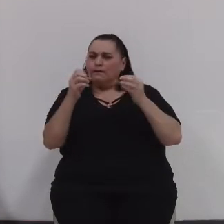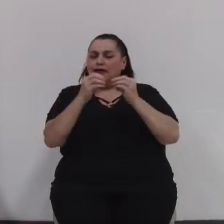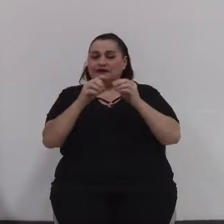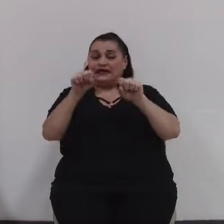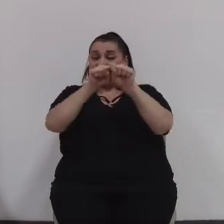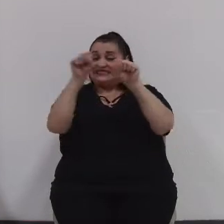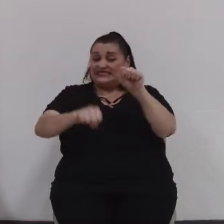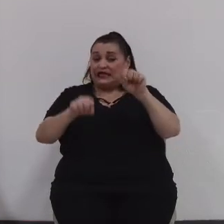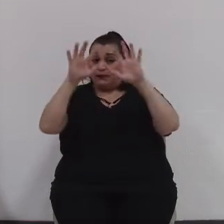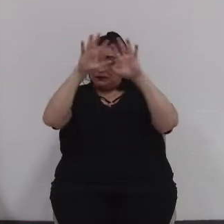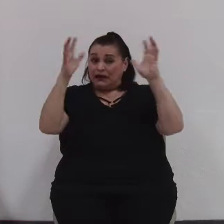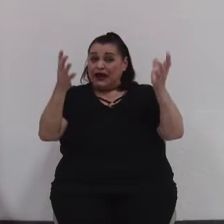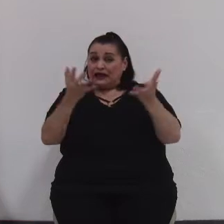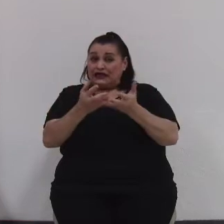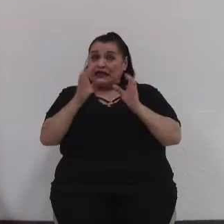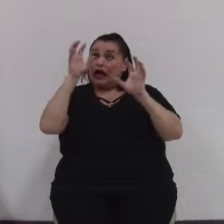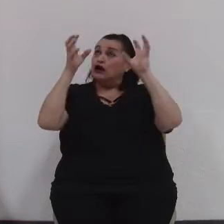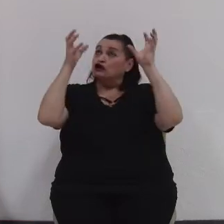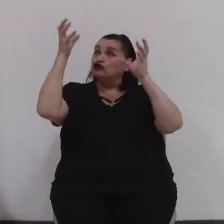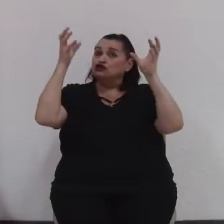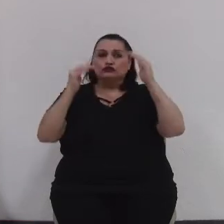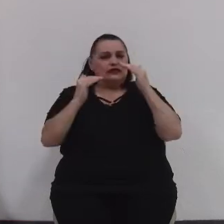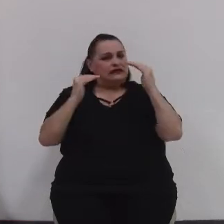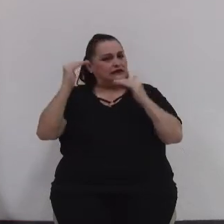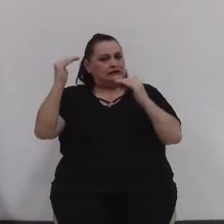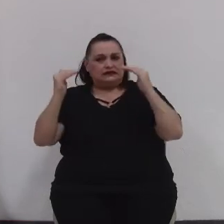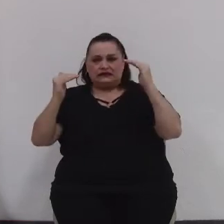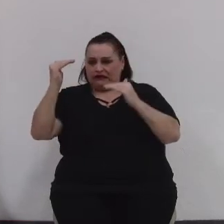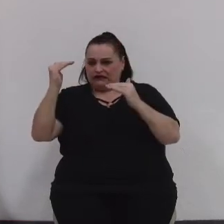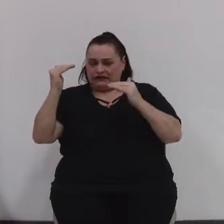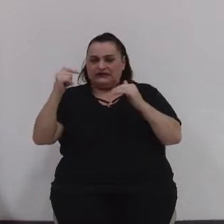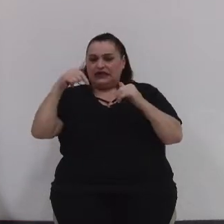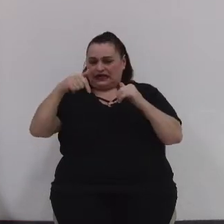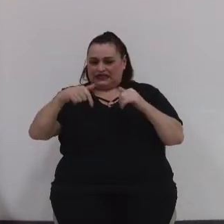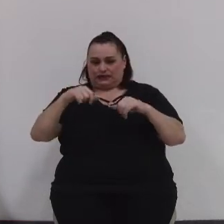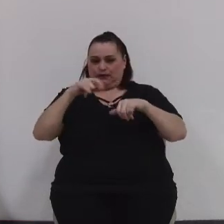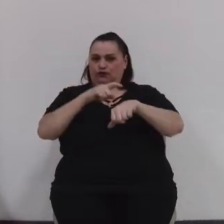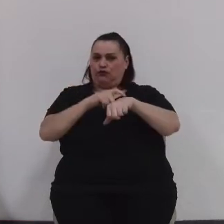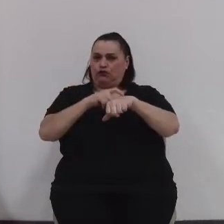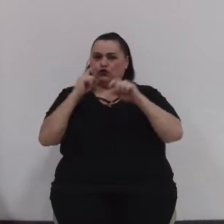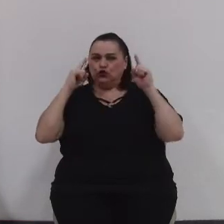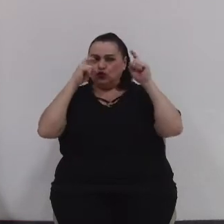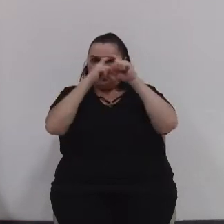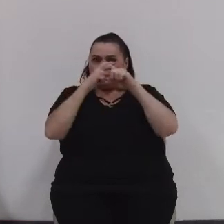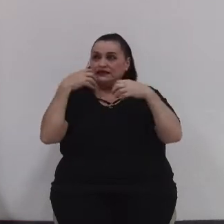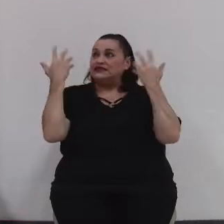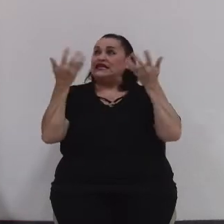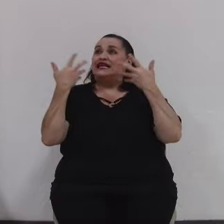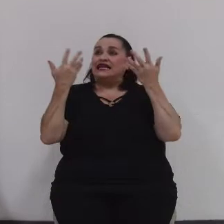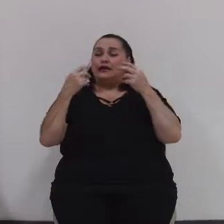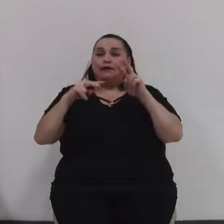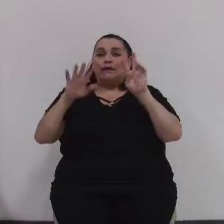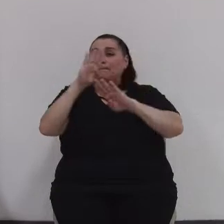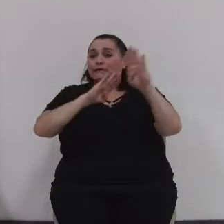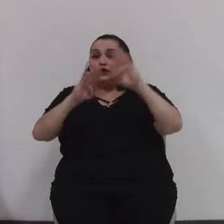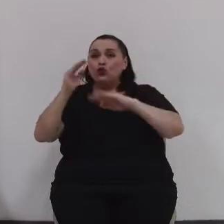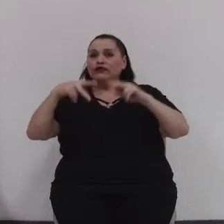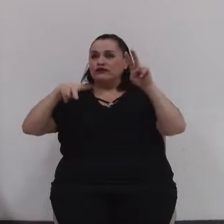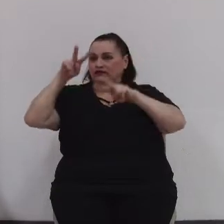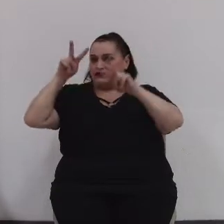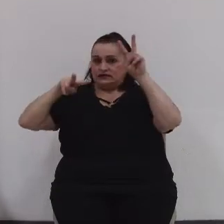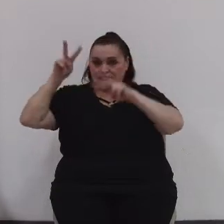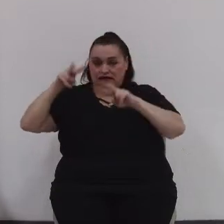sistemas planetarios están desestabilizados en este antropoceno, la crisis del clima y de la biodiversidad. Las